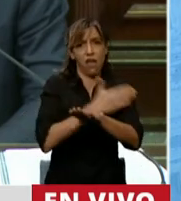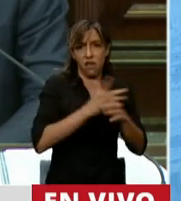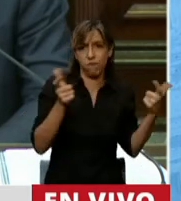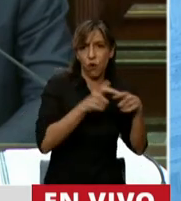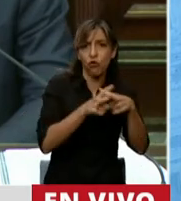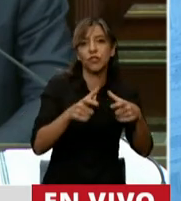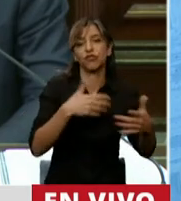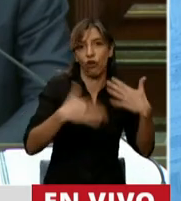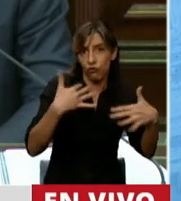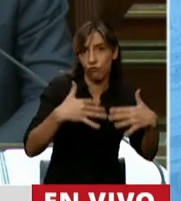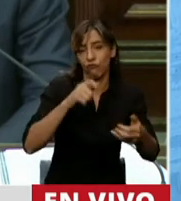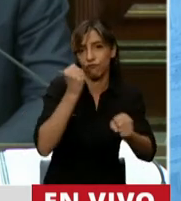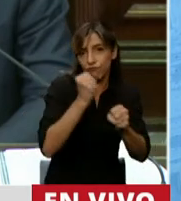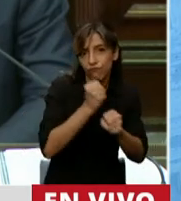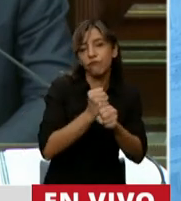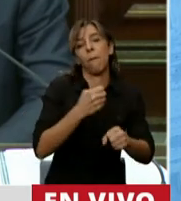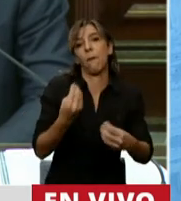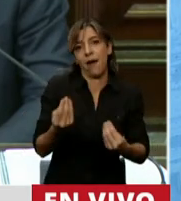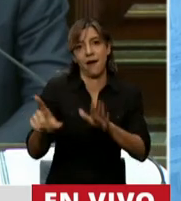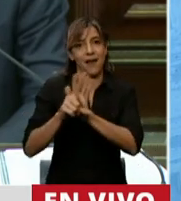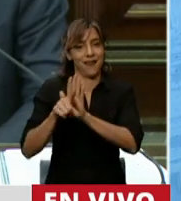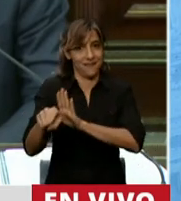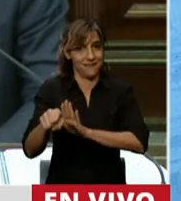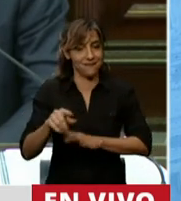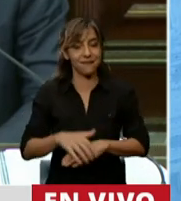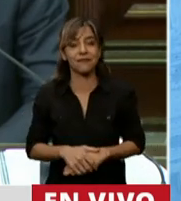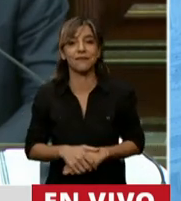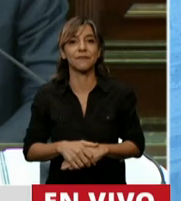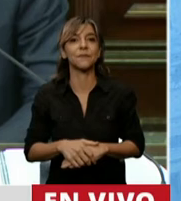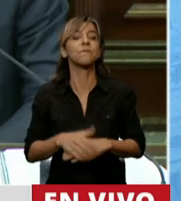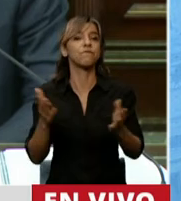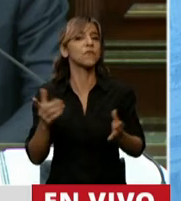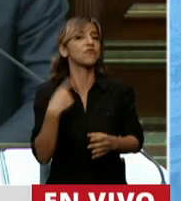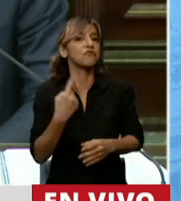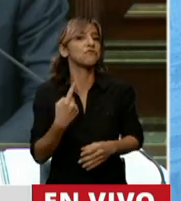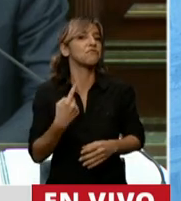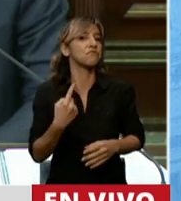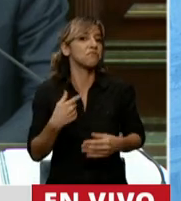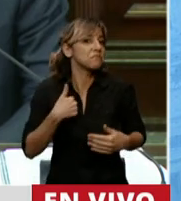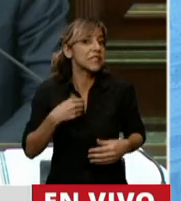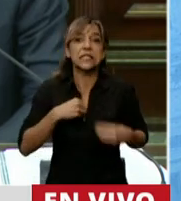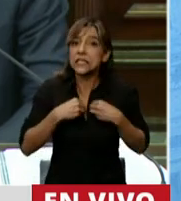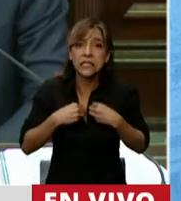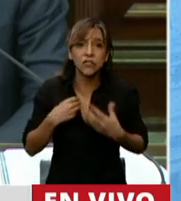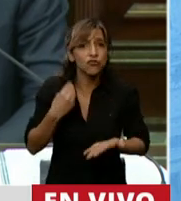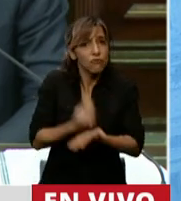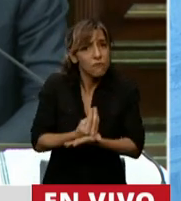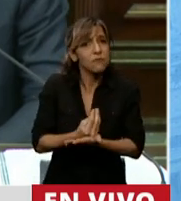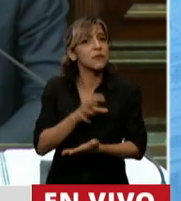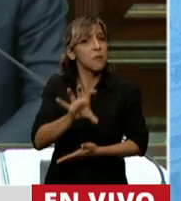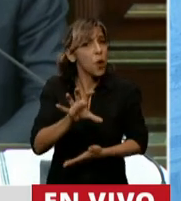me siento realmente como fueguina que se nos ha tenido en cuenta, que somos escuchados